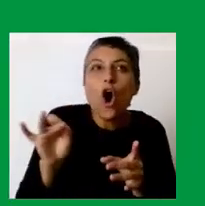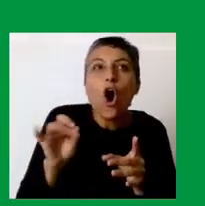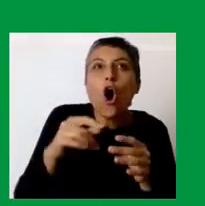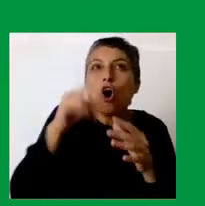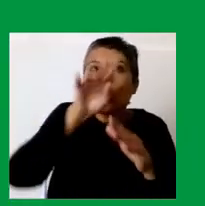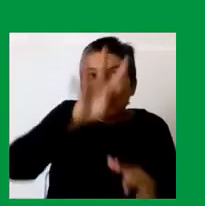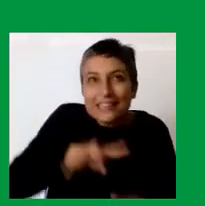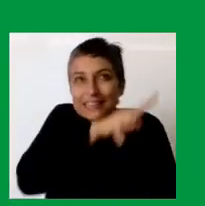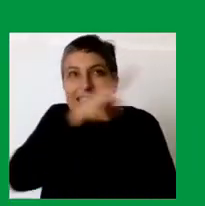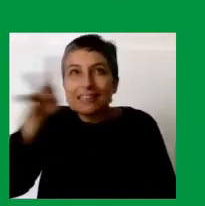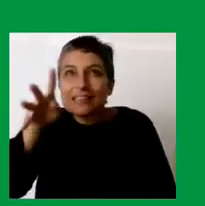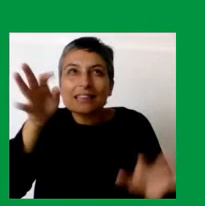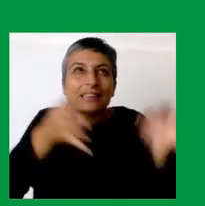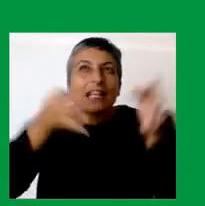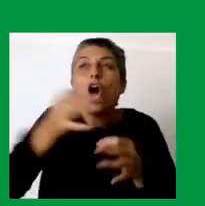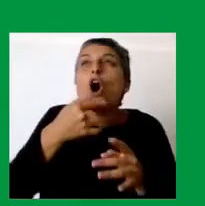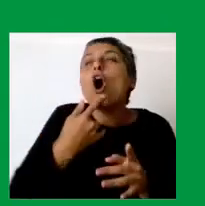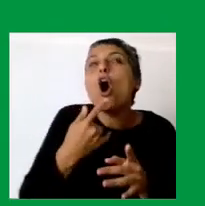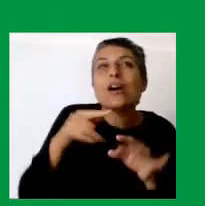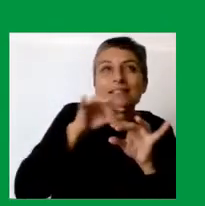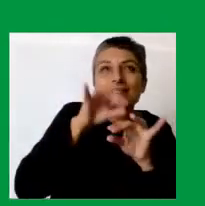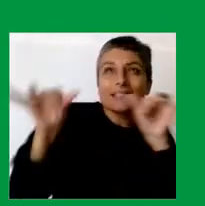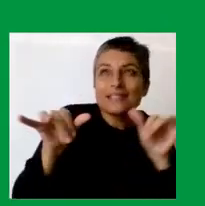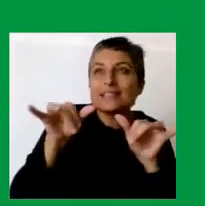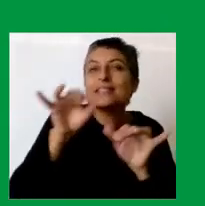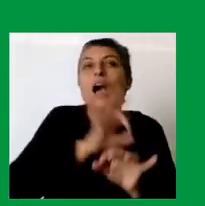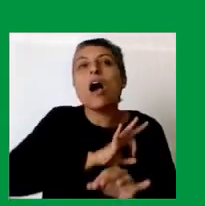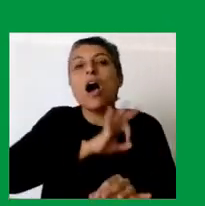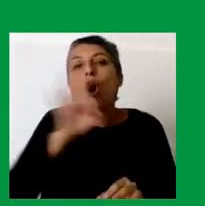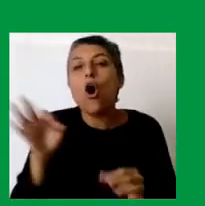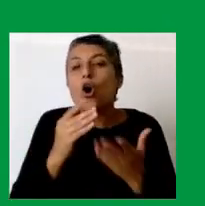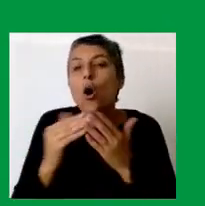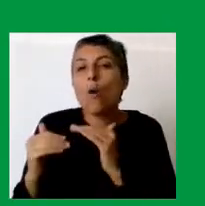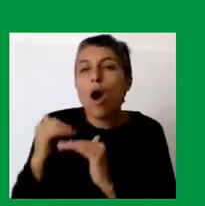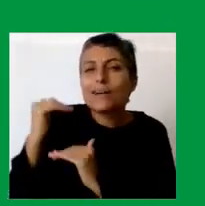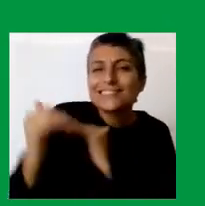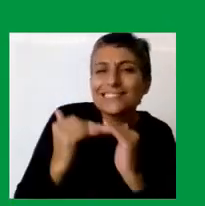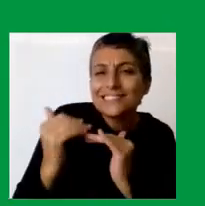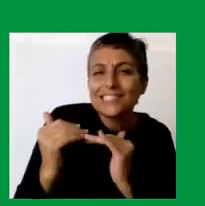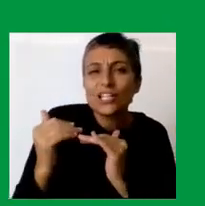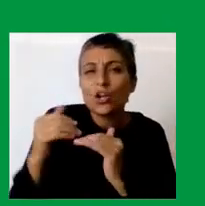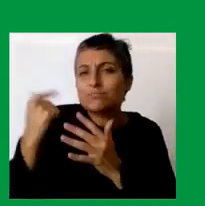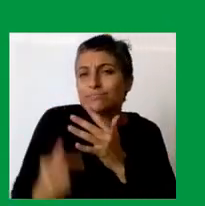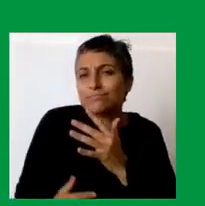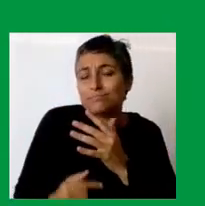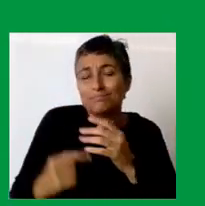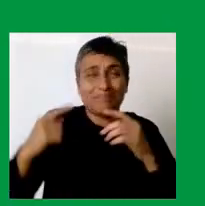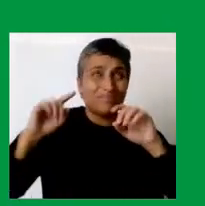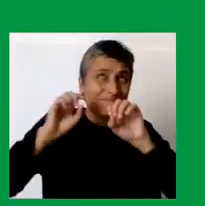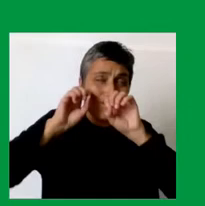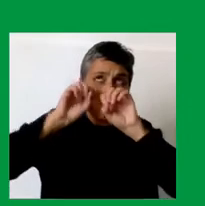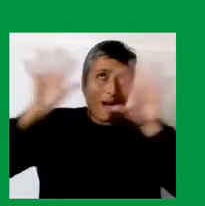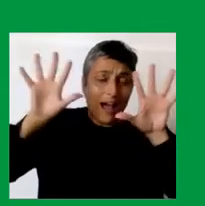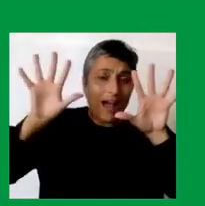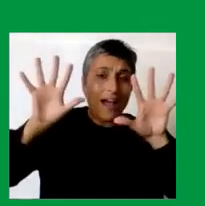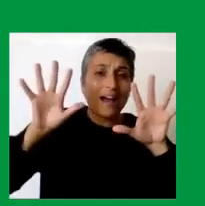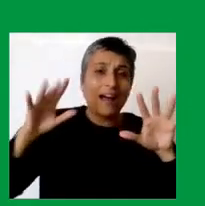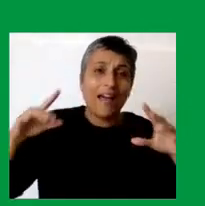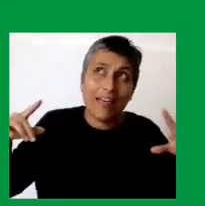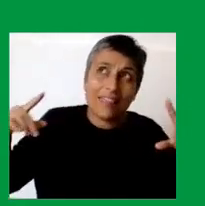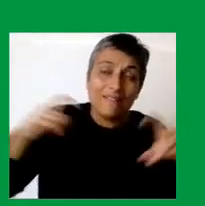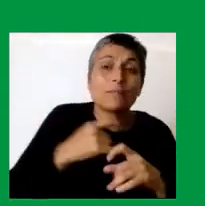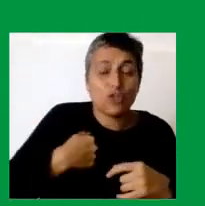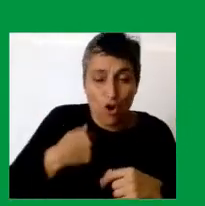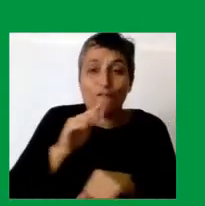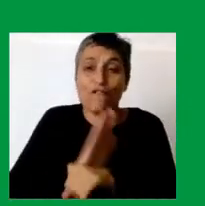¿Qué sucede con las sales? ¿Qué sucede con el ciclo de Krebs, que ya es un despelote? Y lo digo, perdón, como bióloga que